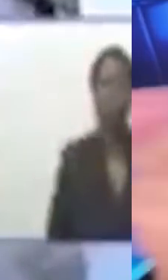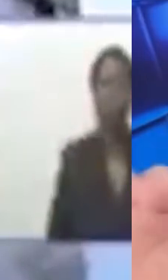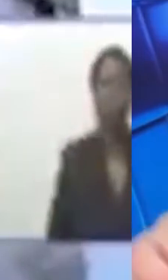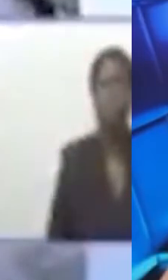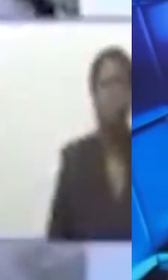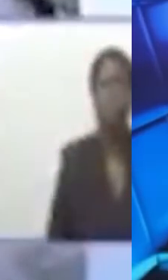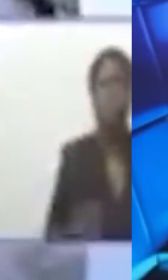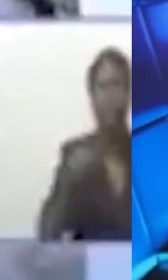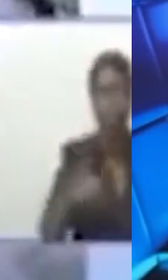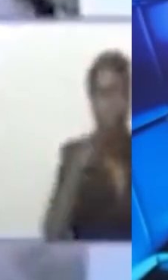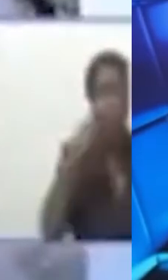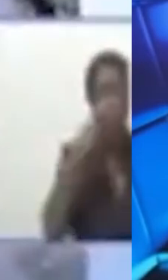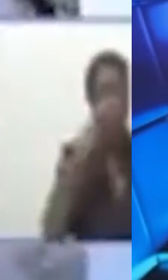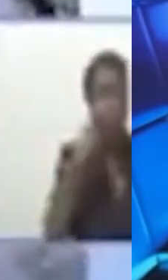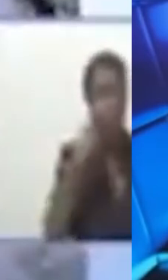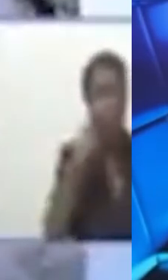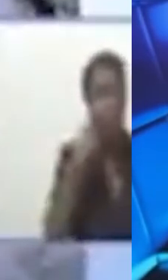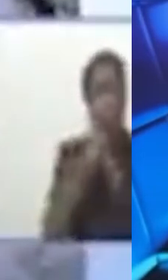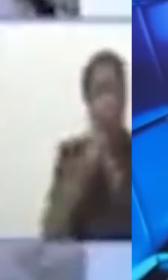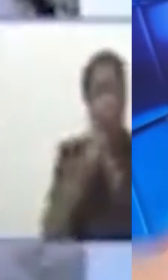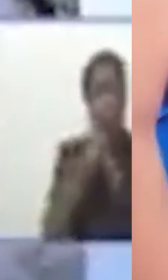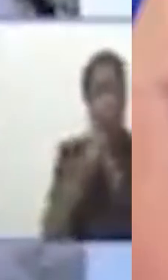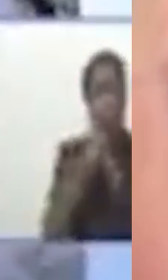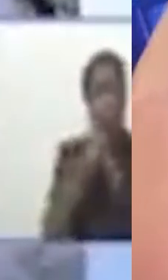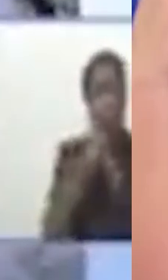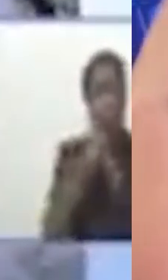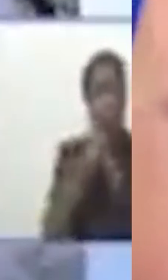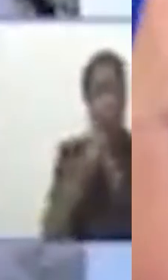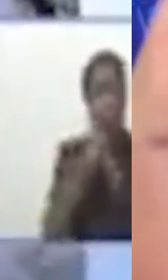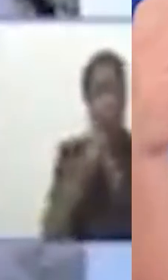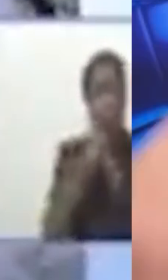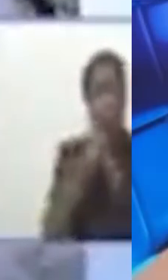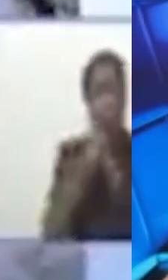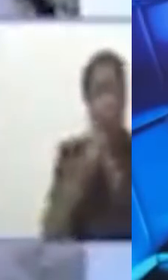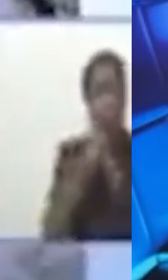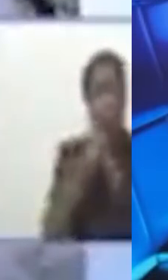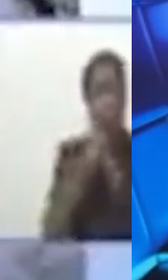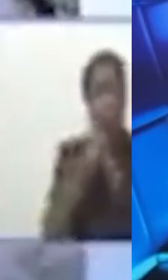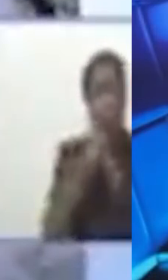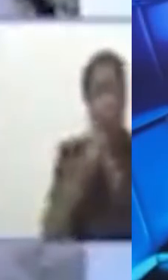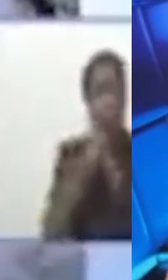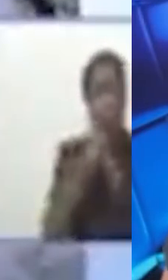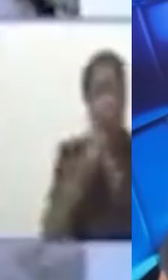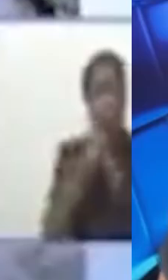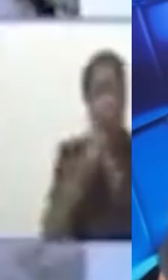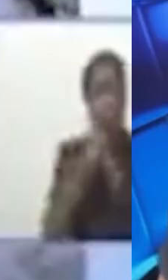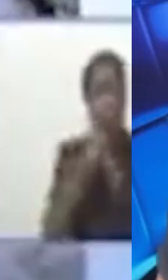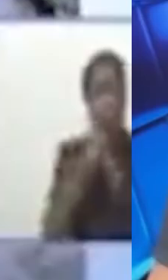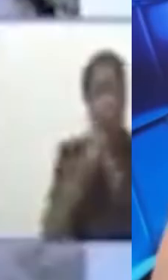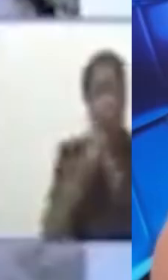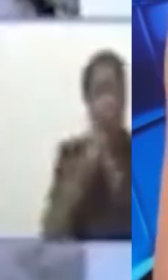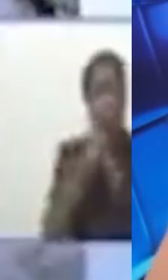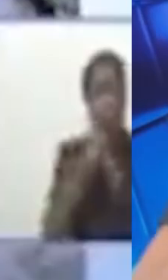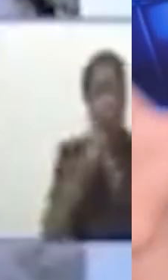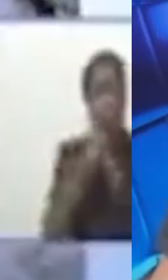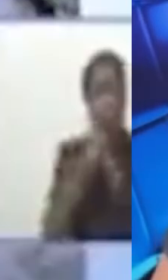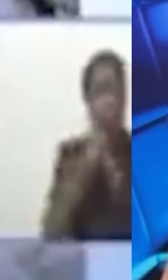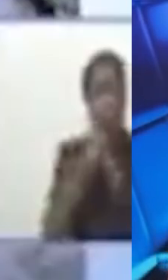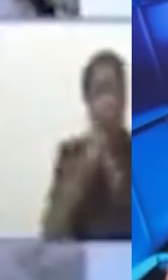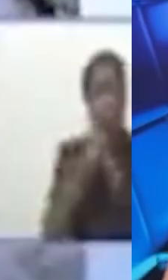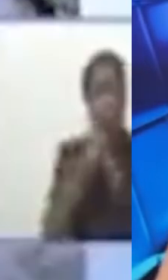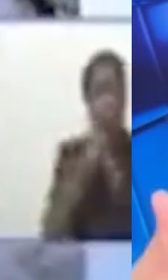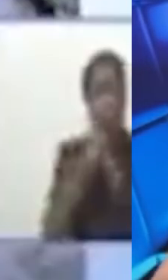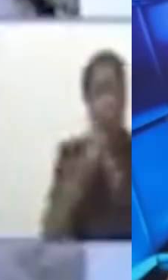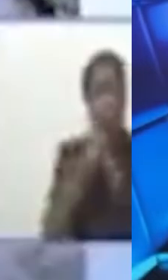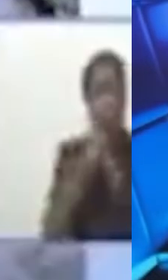imágenes de tardanza en los servicios necrológicos. Este periodista mañana está votado. No, a este lo votaron ya. Ya está